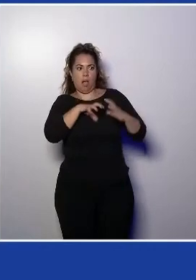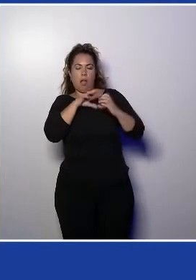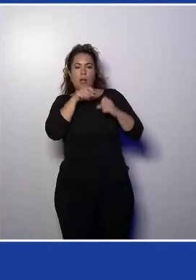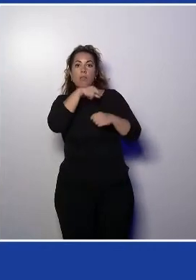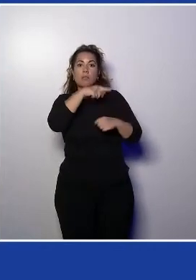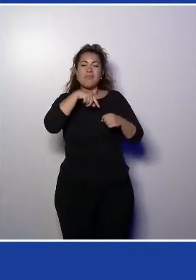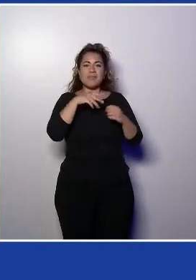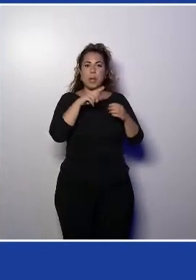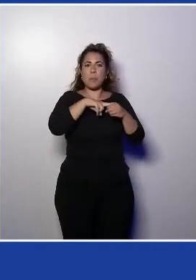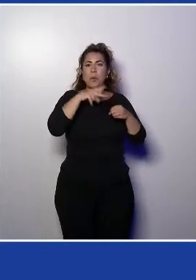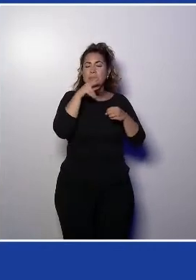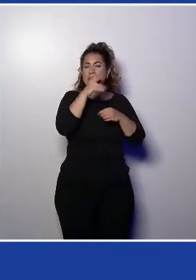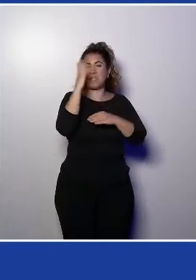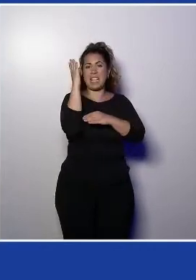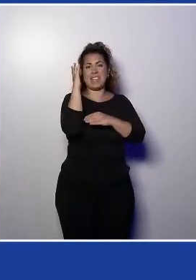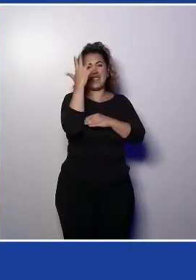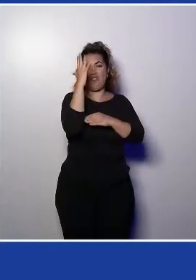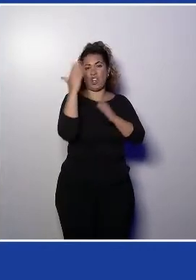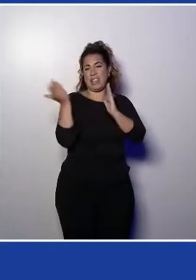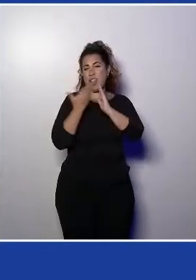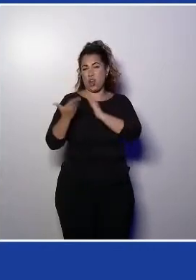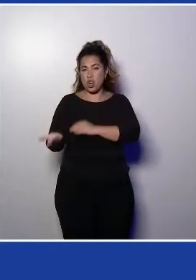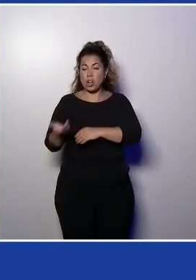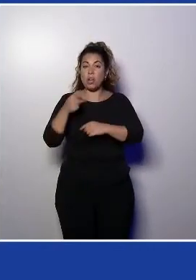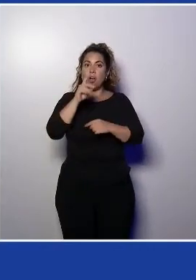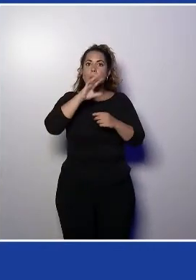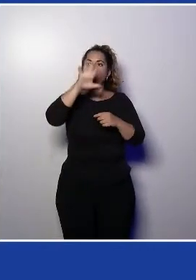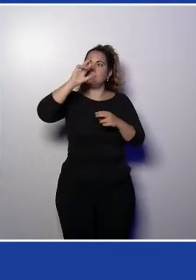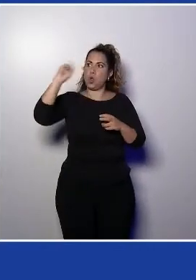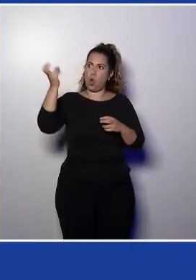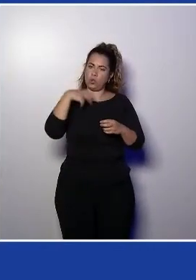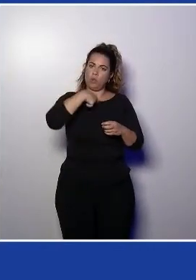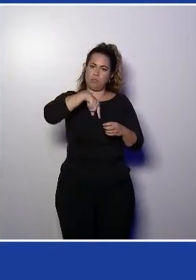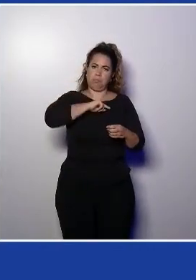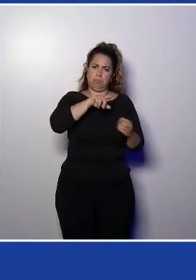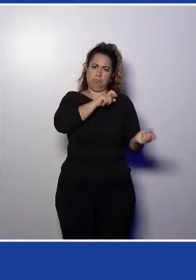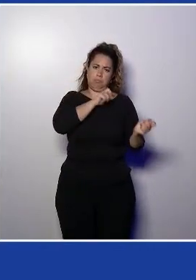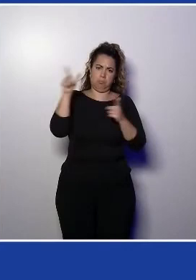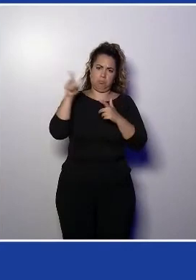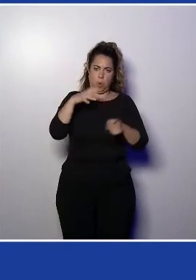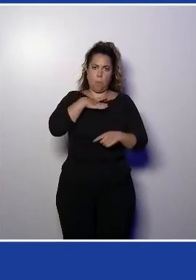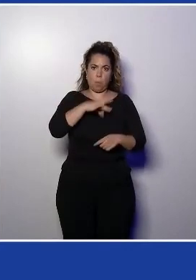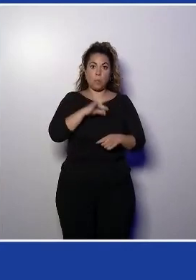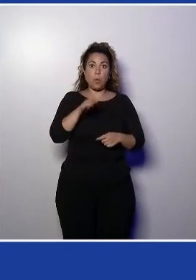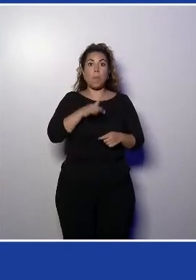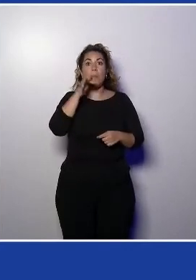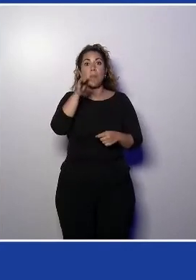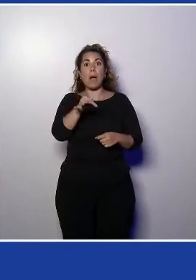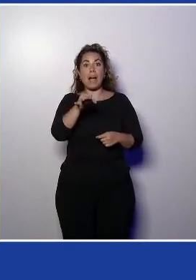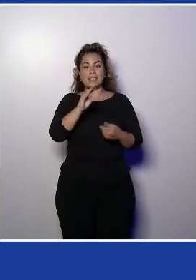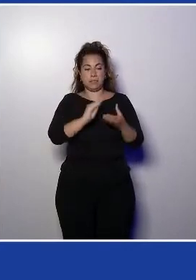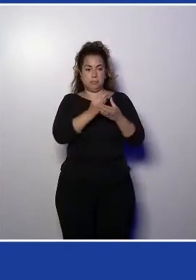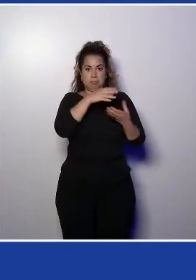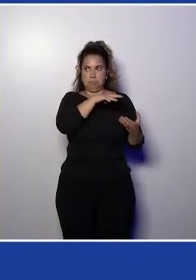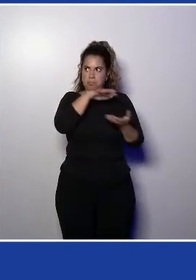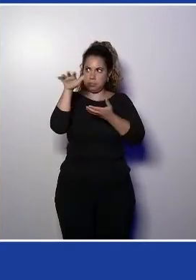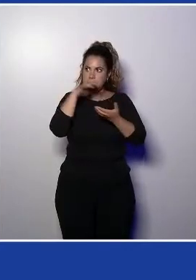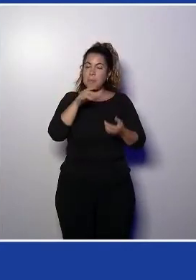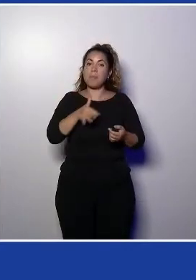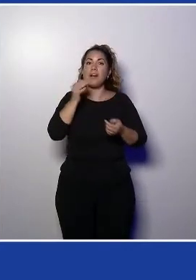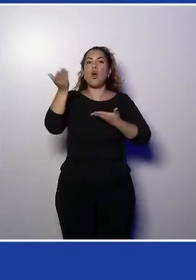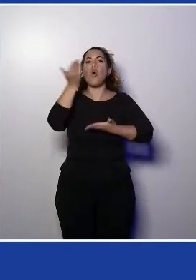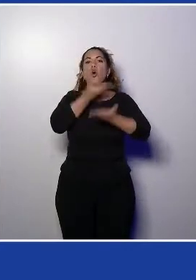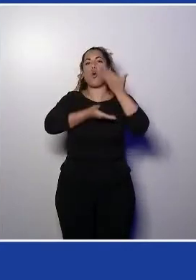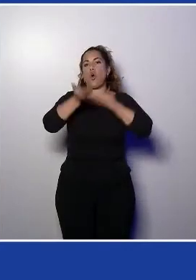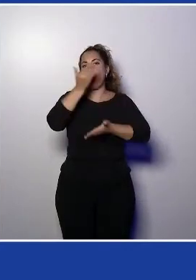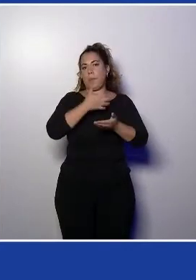deforestación y con otros países donde podemos exportar y donde podemos también colaborar con